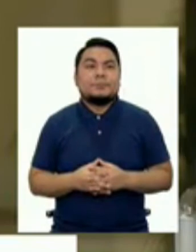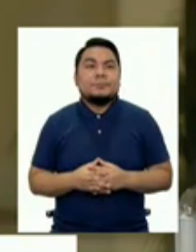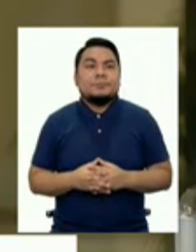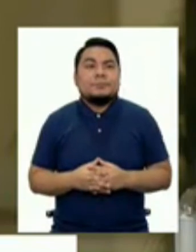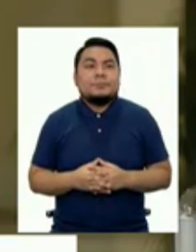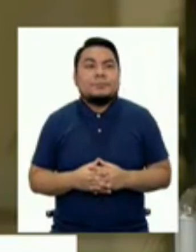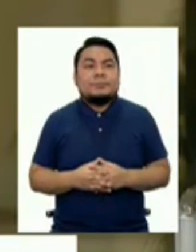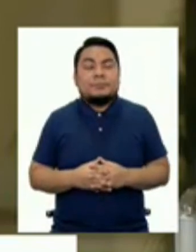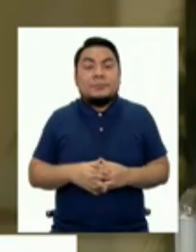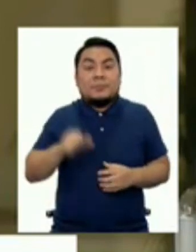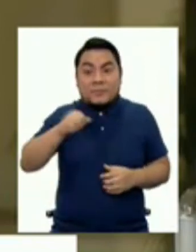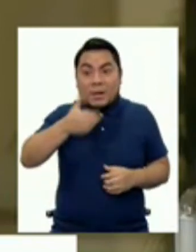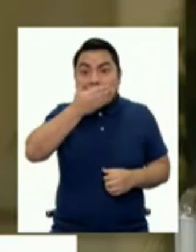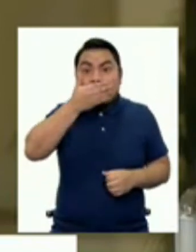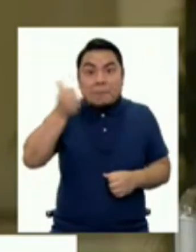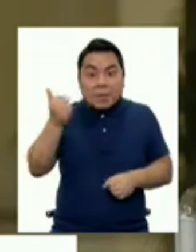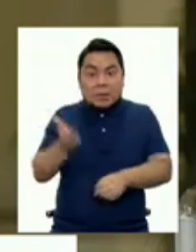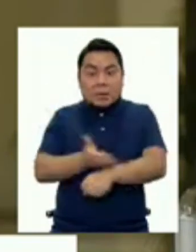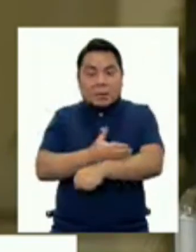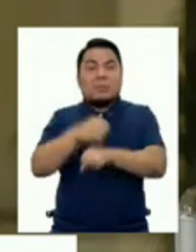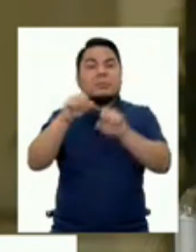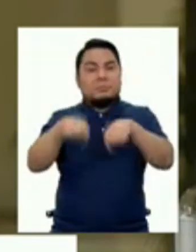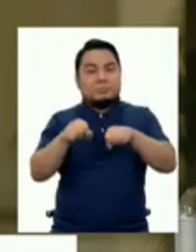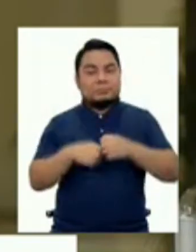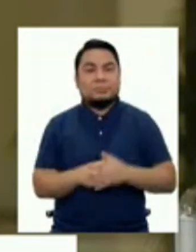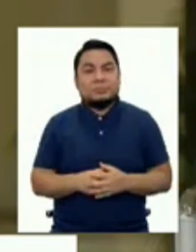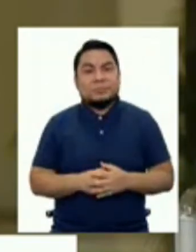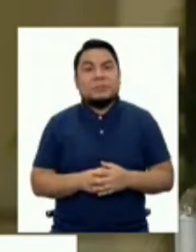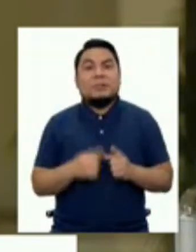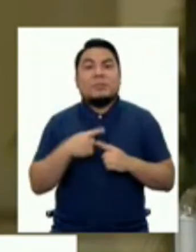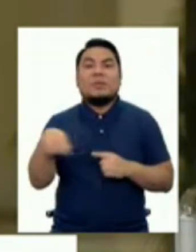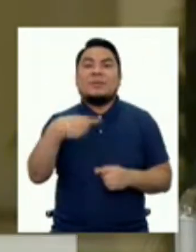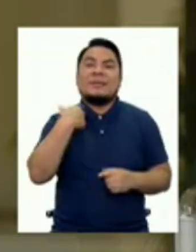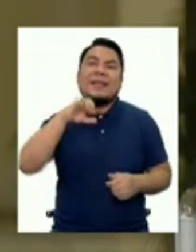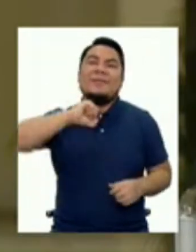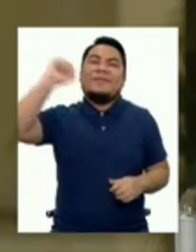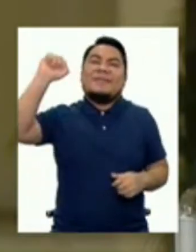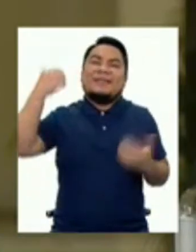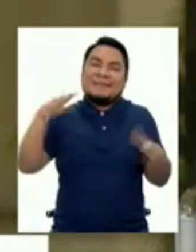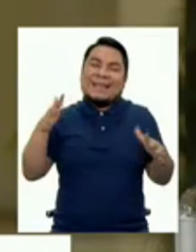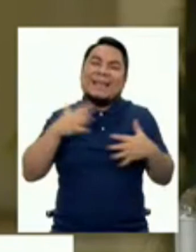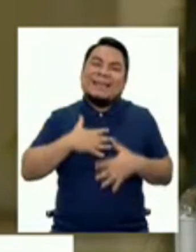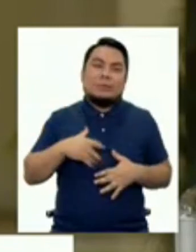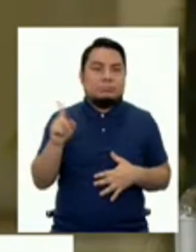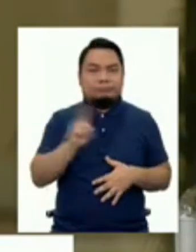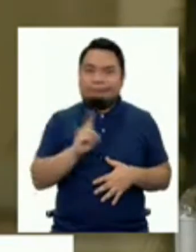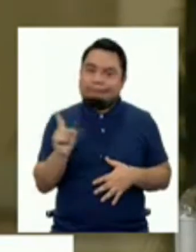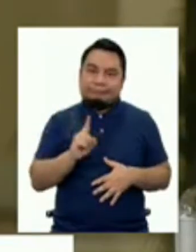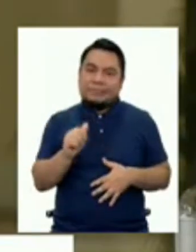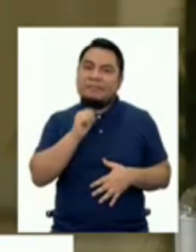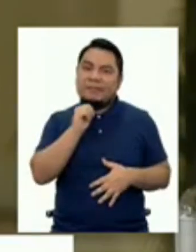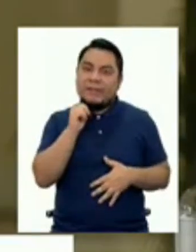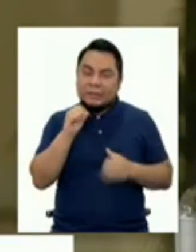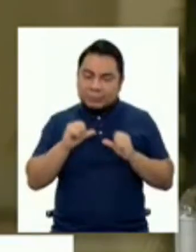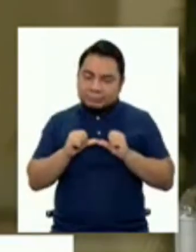¿Se ha mejorado? Se ha mejorado, pero no puede haber ningún ánimo de triunfalismo. Todavía el proceso es largo.